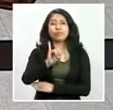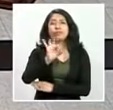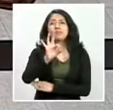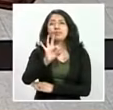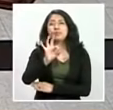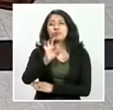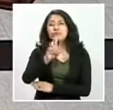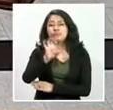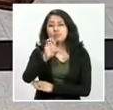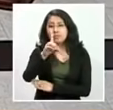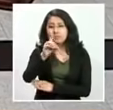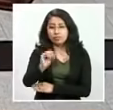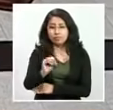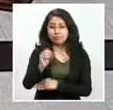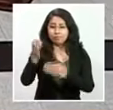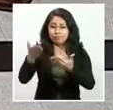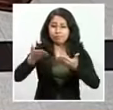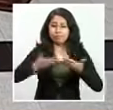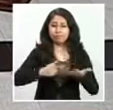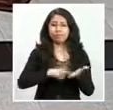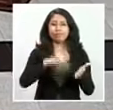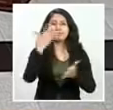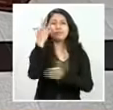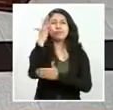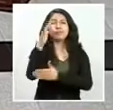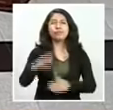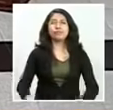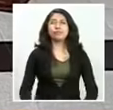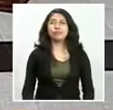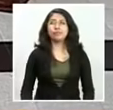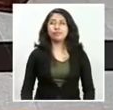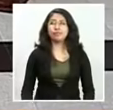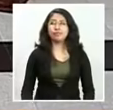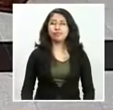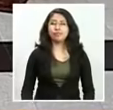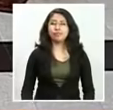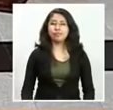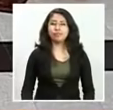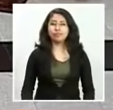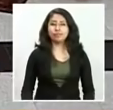Chávez Serrano. Lo recibimos con ese fuerte aplauso.